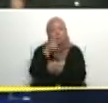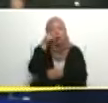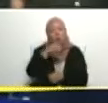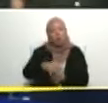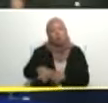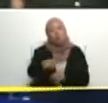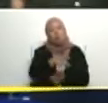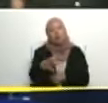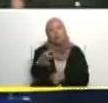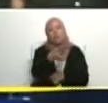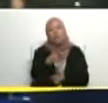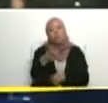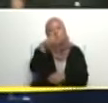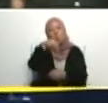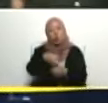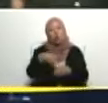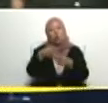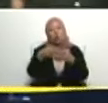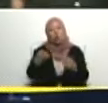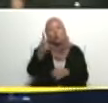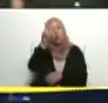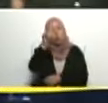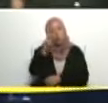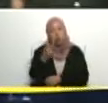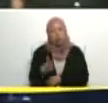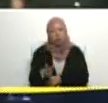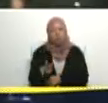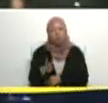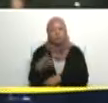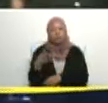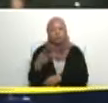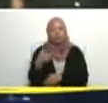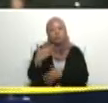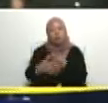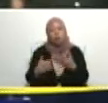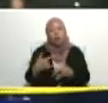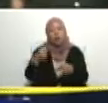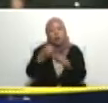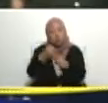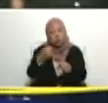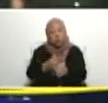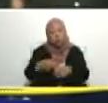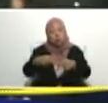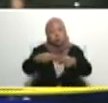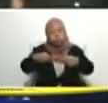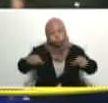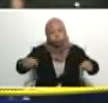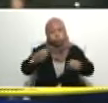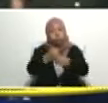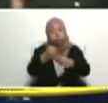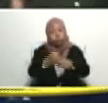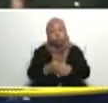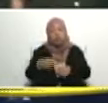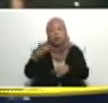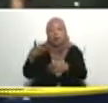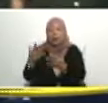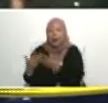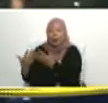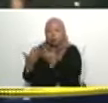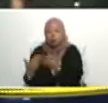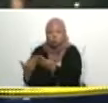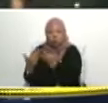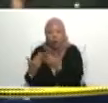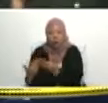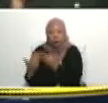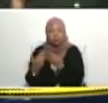busca compenetrarse todos los días con cada campesino, con cada trabajador, con cada estudiante. Es una